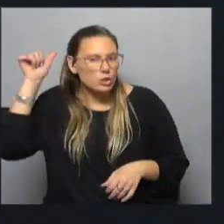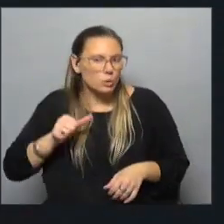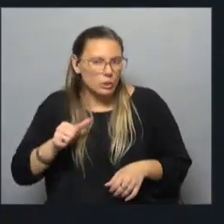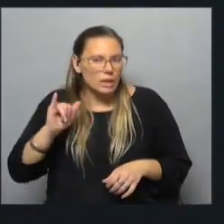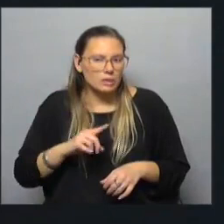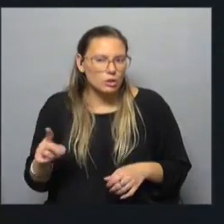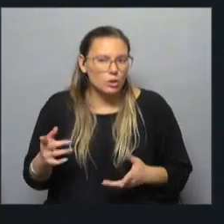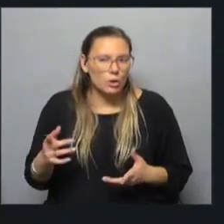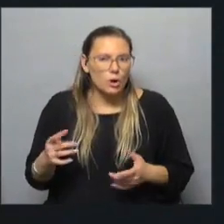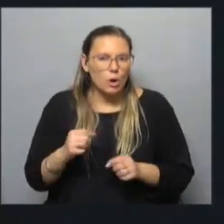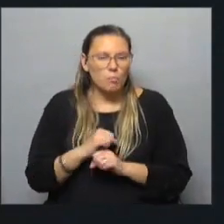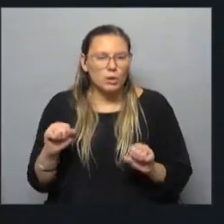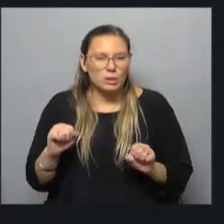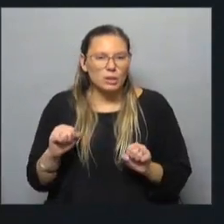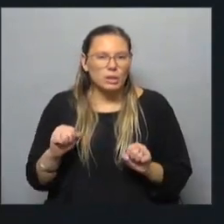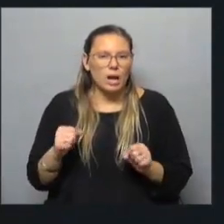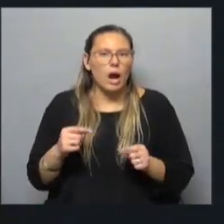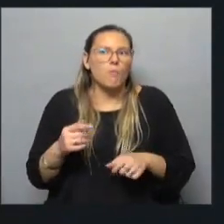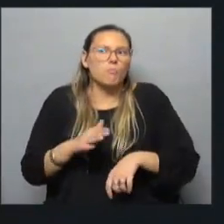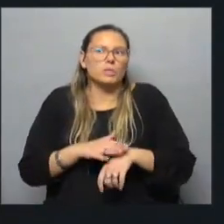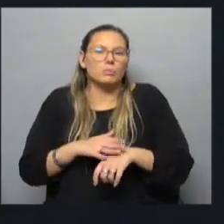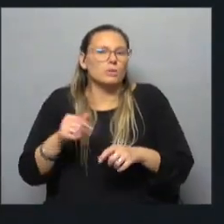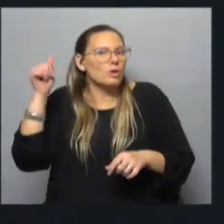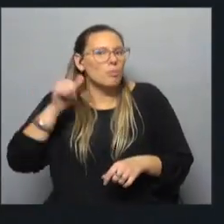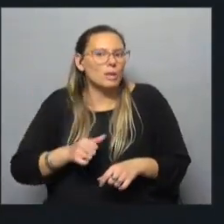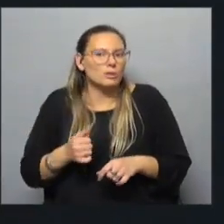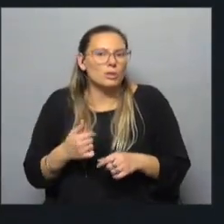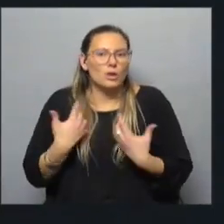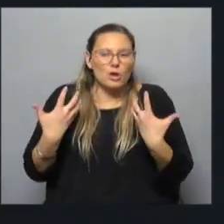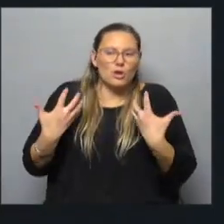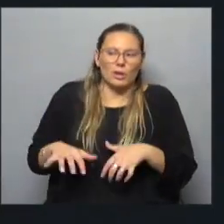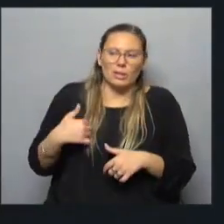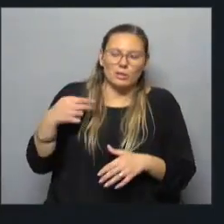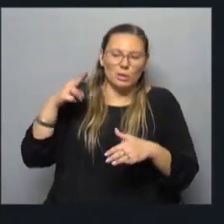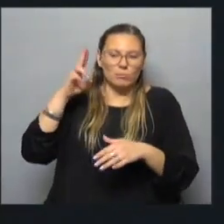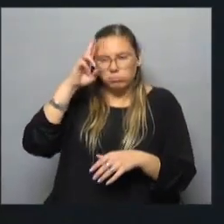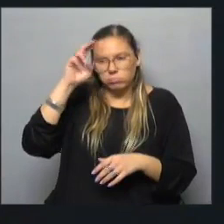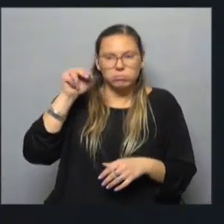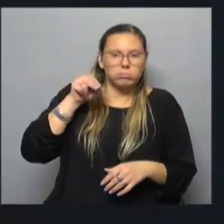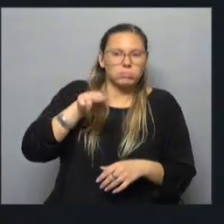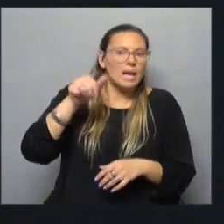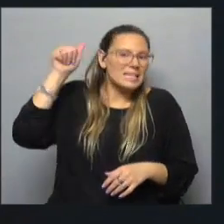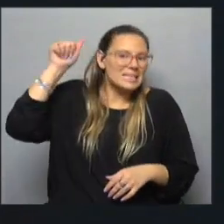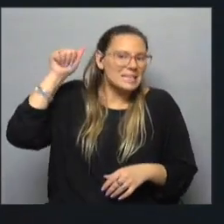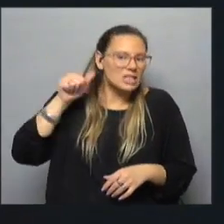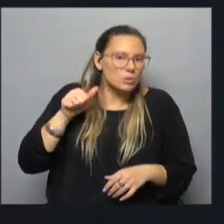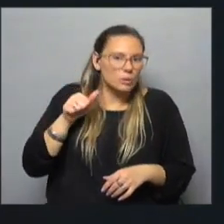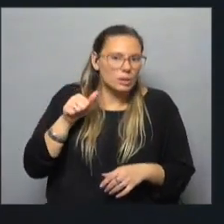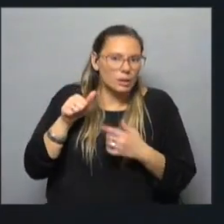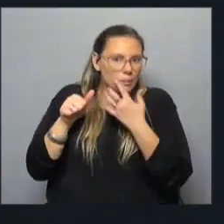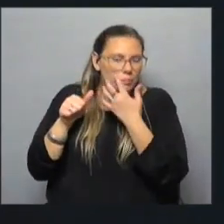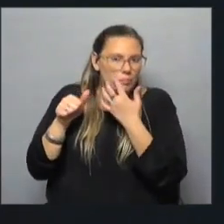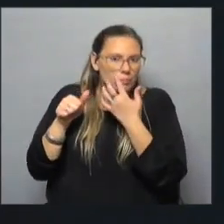si me podría llegar a pasar algo en el quirófano. Ellos no querían que yo me someta, digamos, a una cirugía